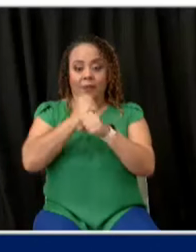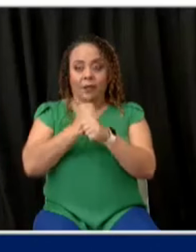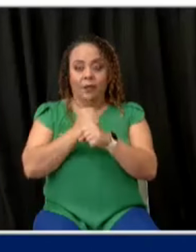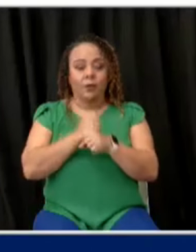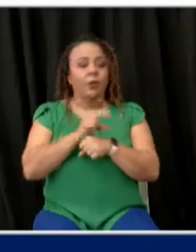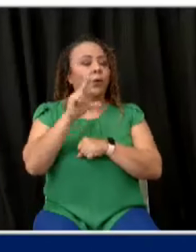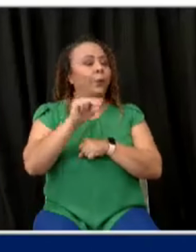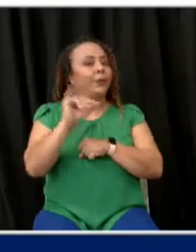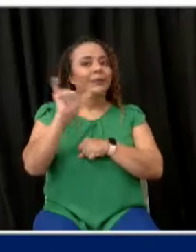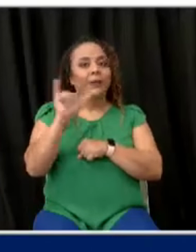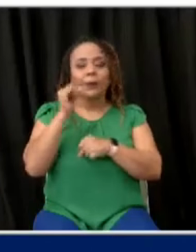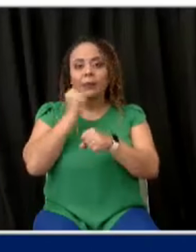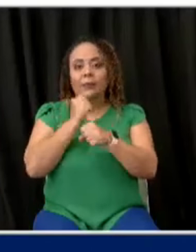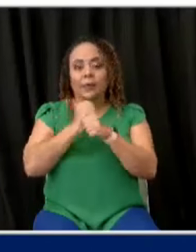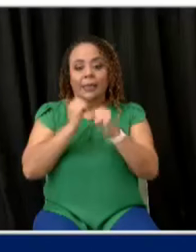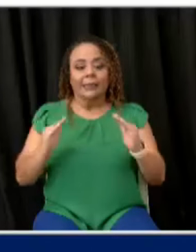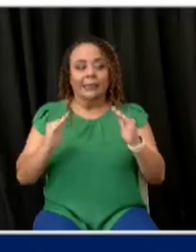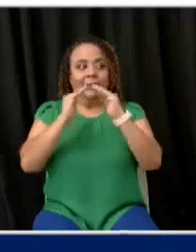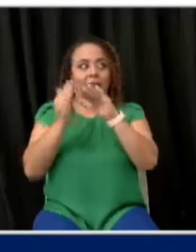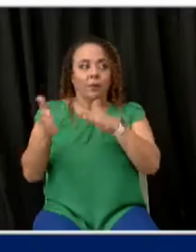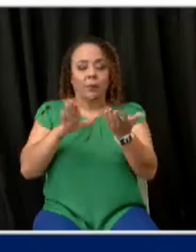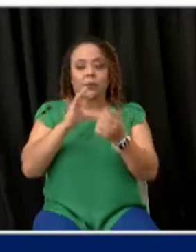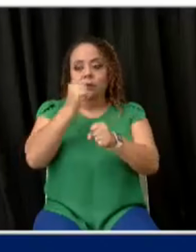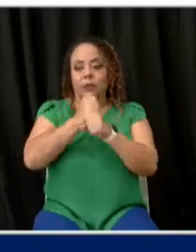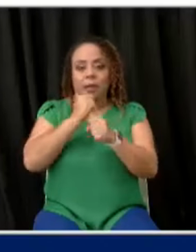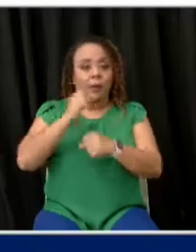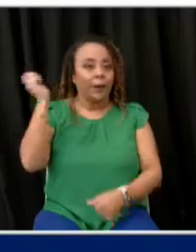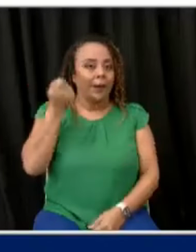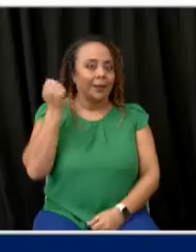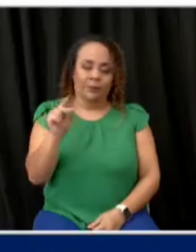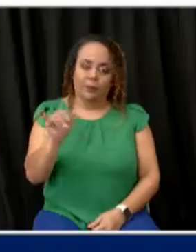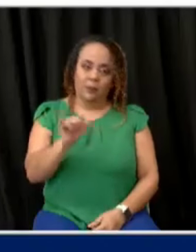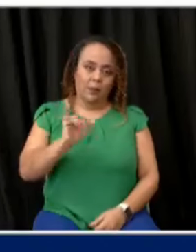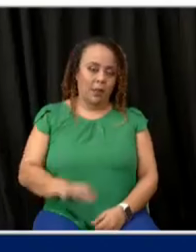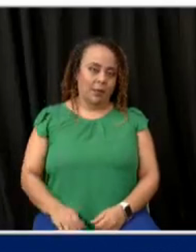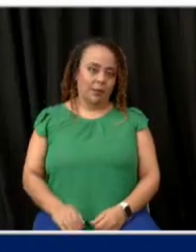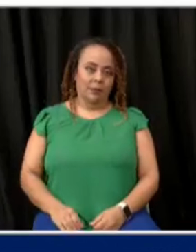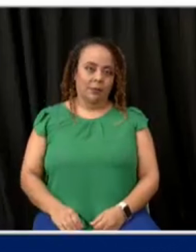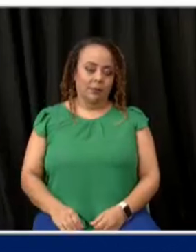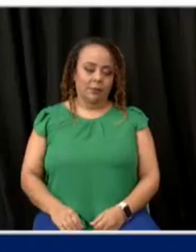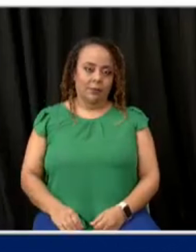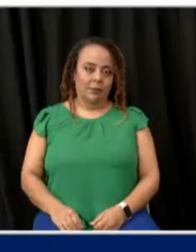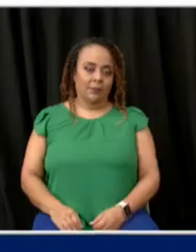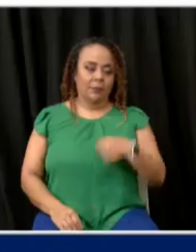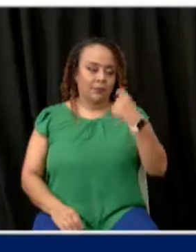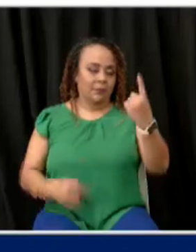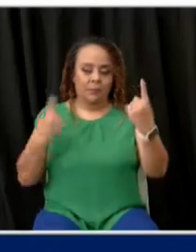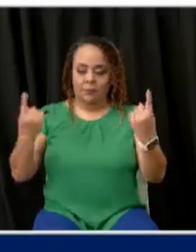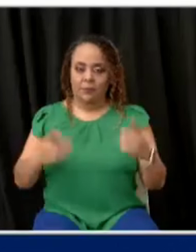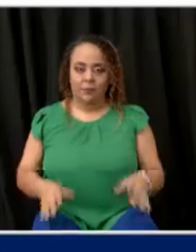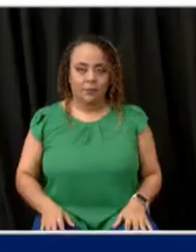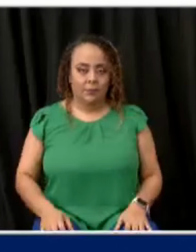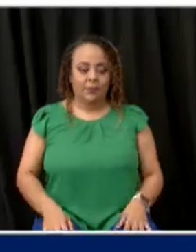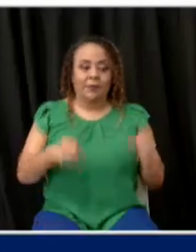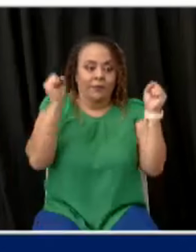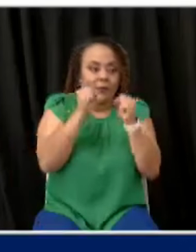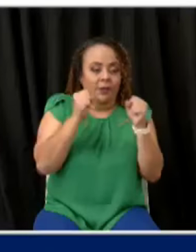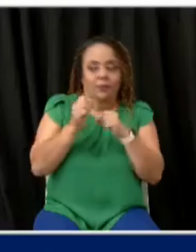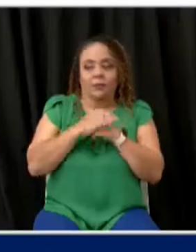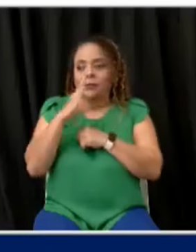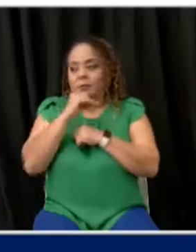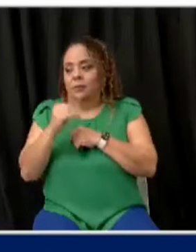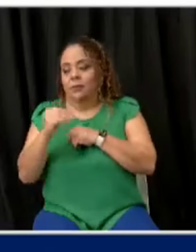mismo trabajar en el Cerro de la Muerte o trabajar en Guanacaste, o sea, estamos hablando de extremo a extremo, doctor. De extremo a extremo, temperaturas